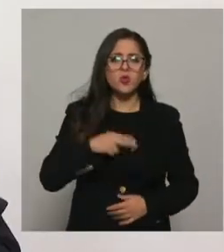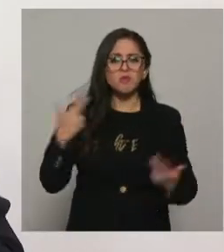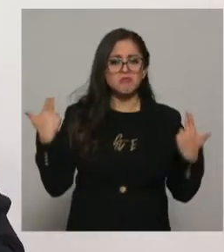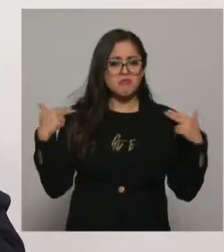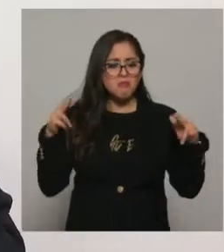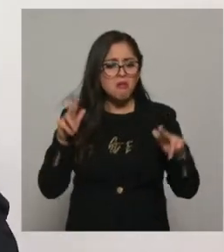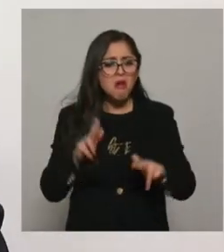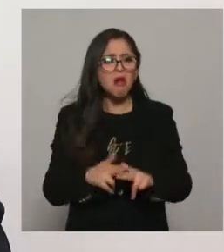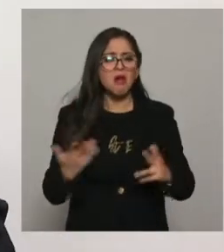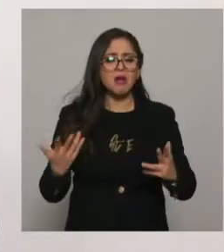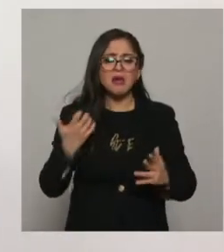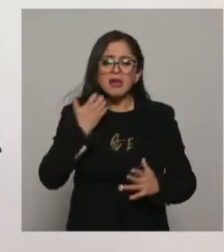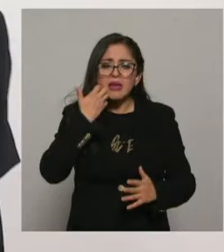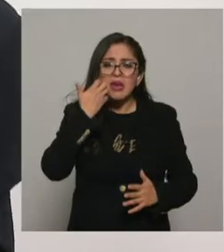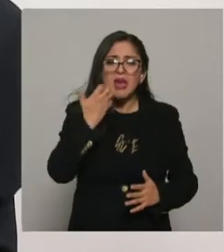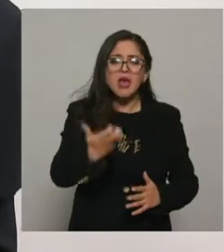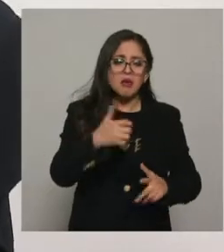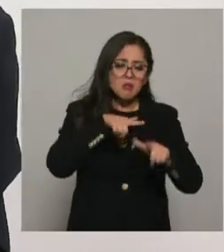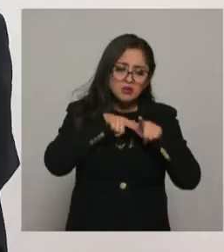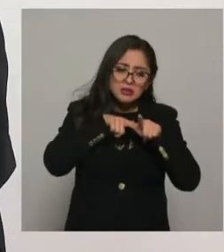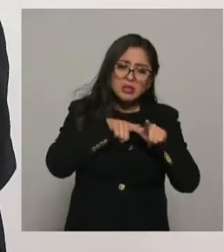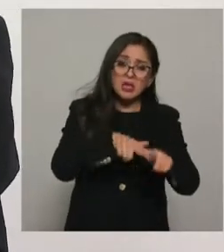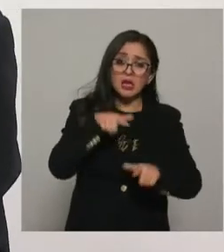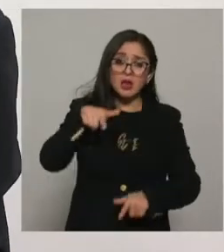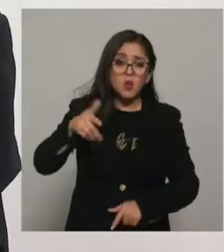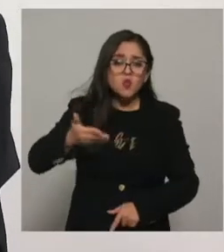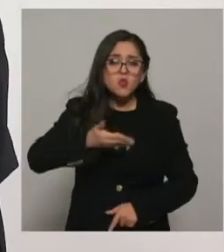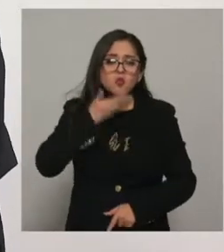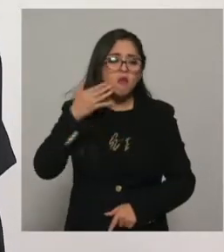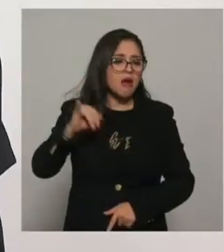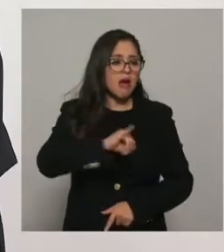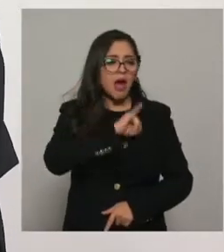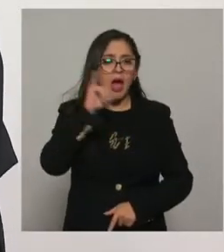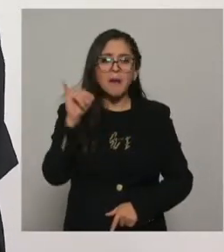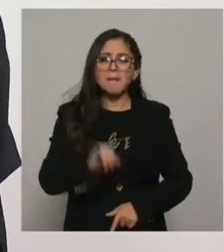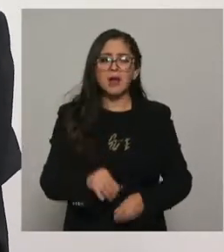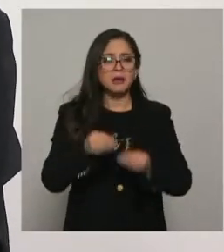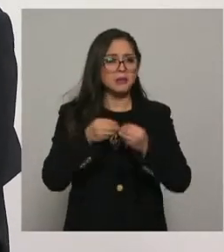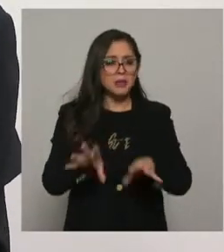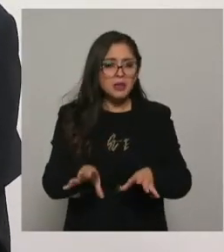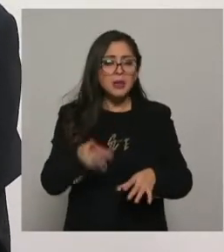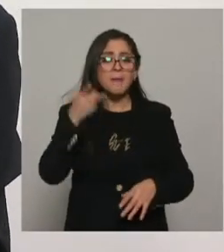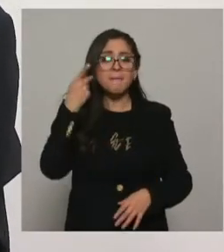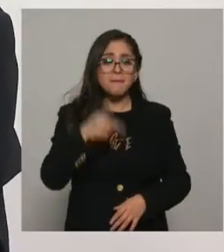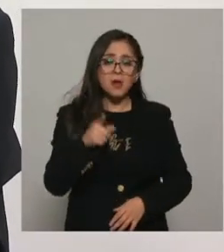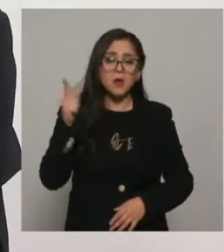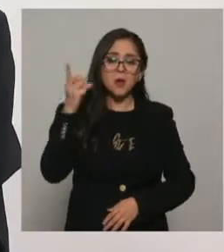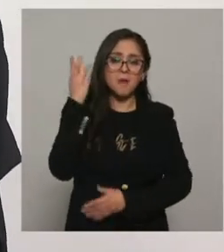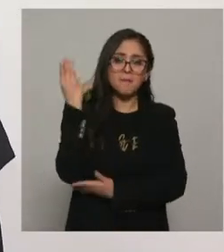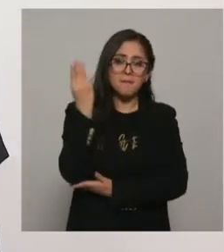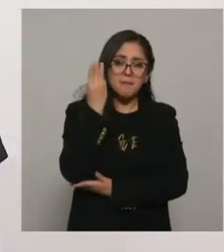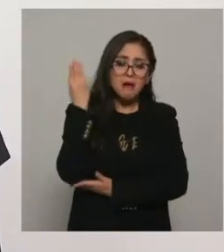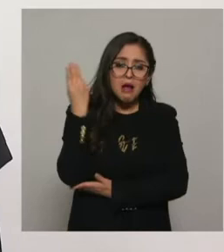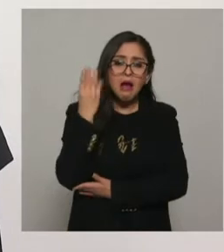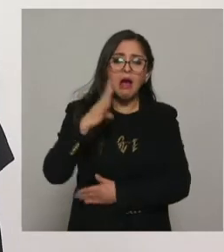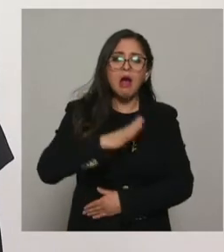remontarnos, ¿no? Y que esta tradición no se pierda. En caso de Milpalta, son 12 poblados de mi alcaldía.